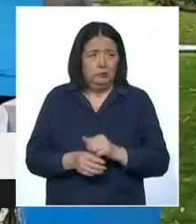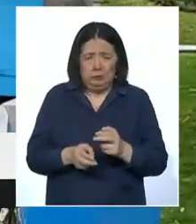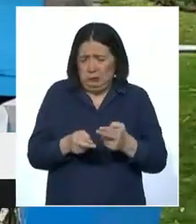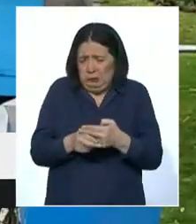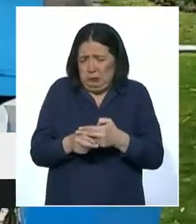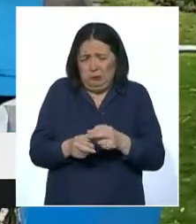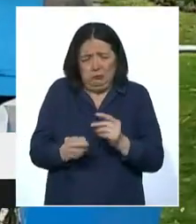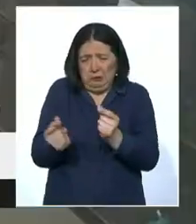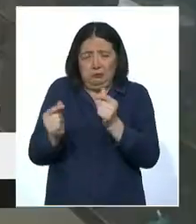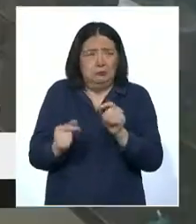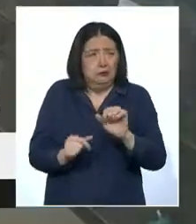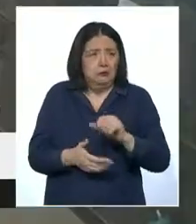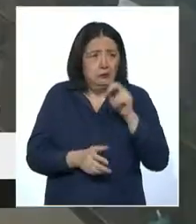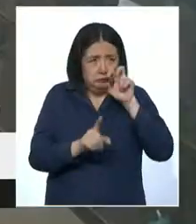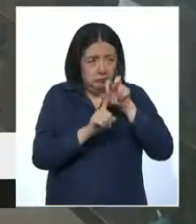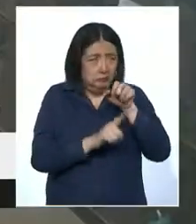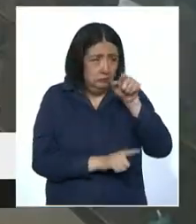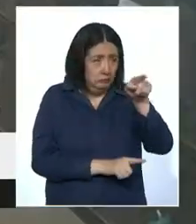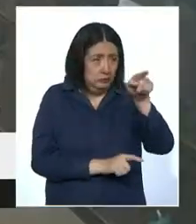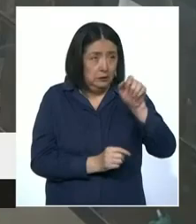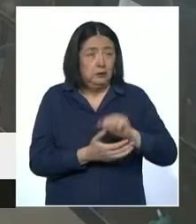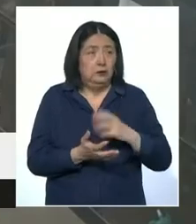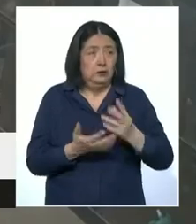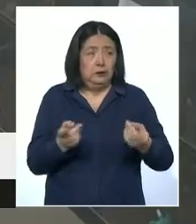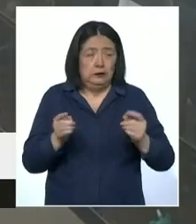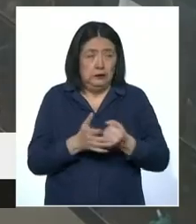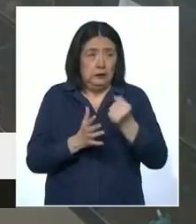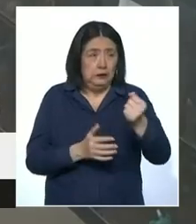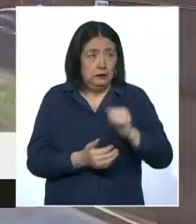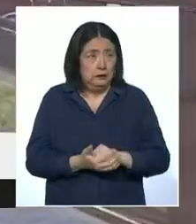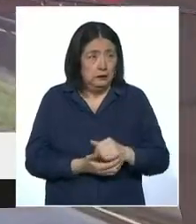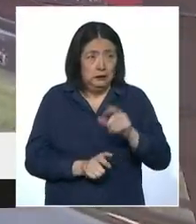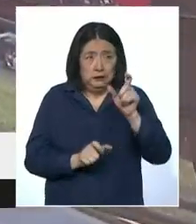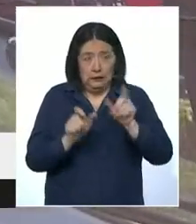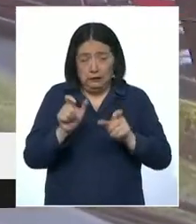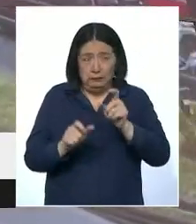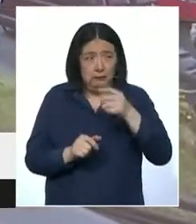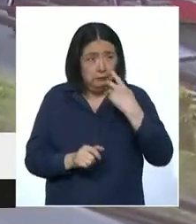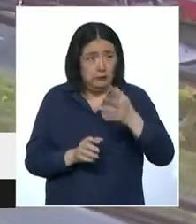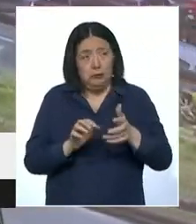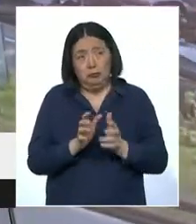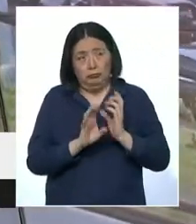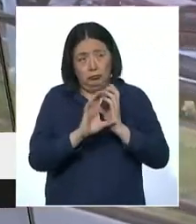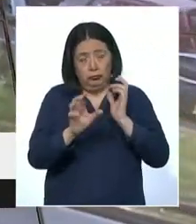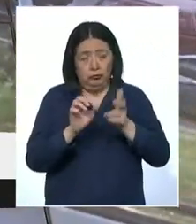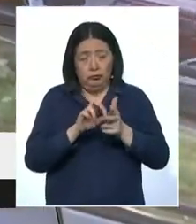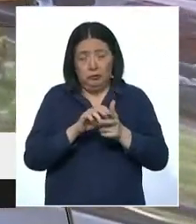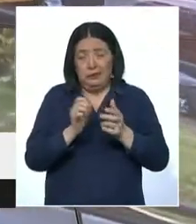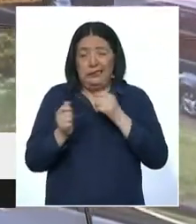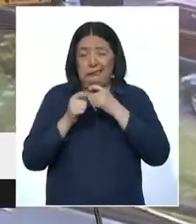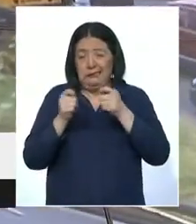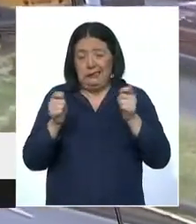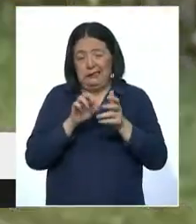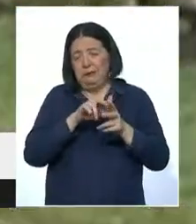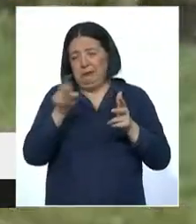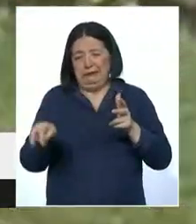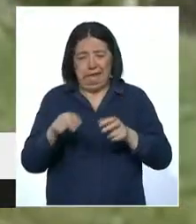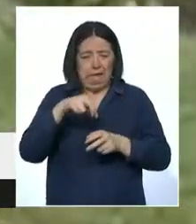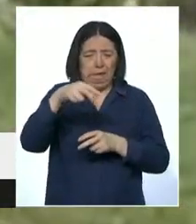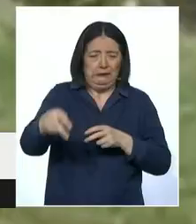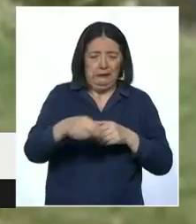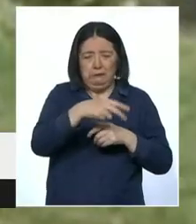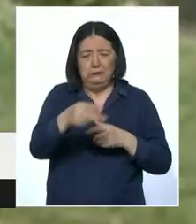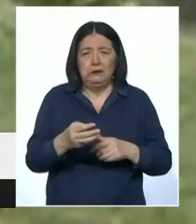de segundos. Observe cómo, producto del accidente, los pasajeros salen despedidos por las ventanas y puertas. En